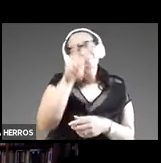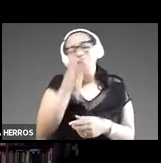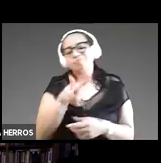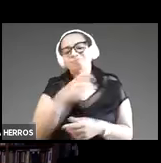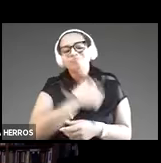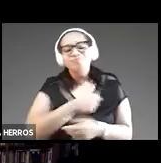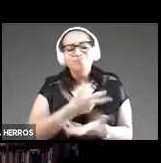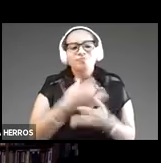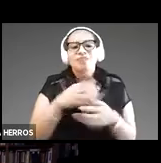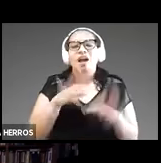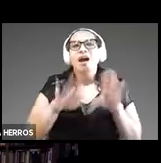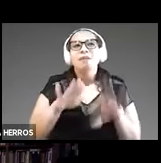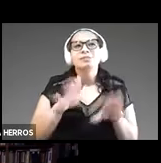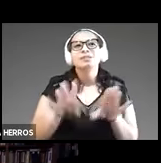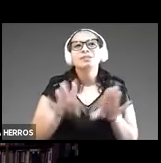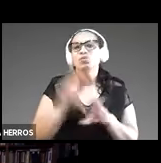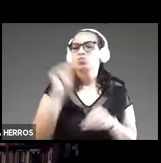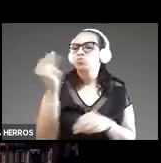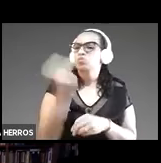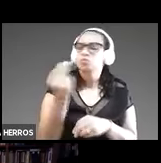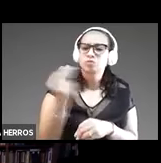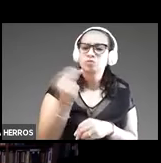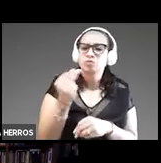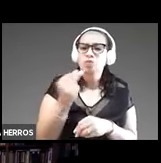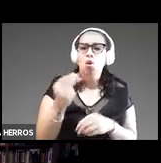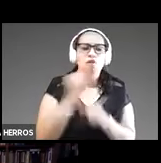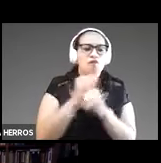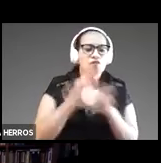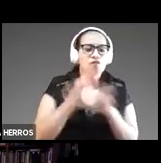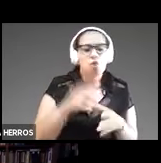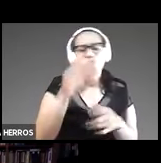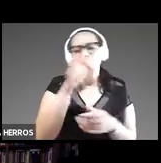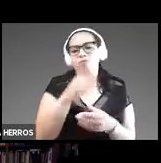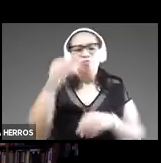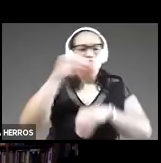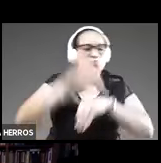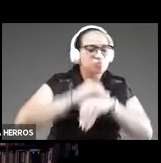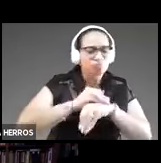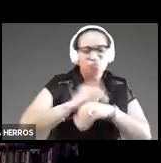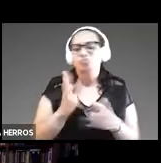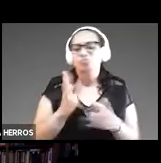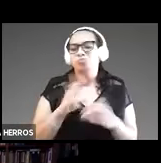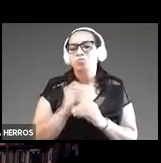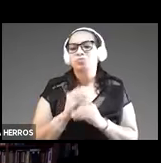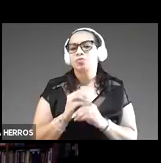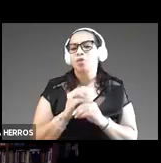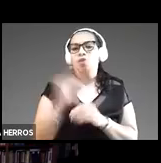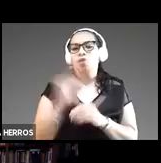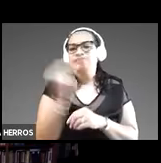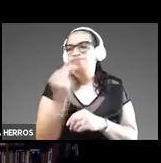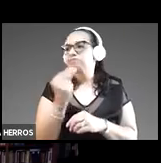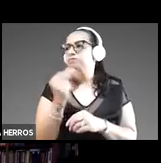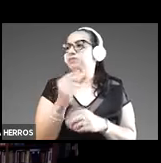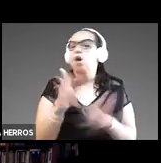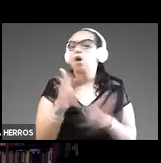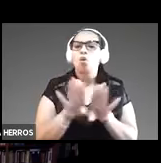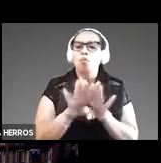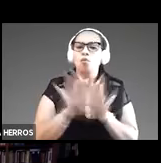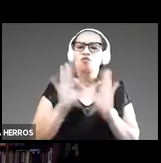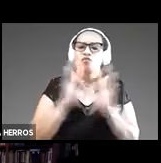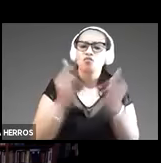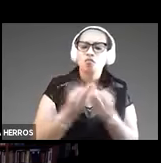mucho no es algo que necesariamente se presente en un informe, no es algo que necesariamente podamos estar llevando de una manera